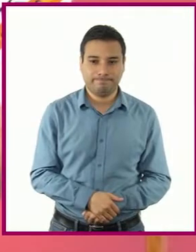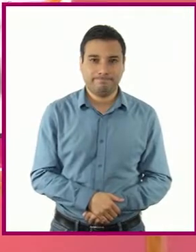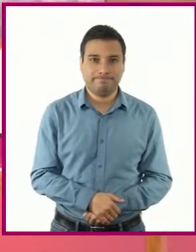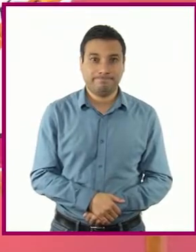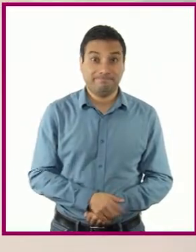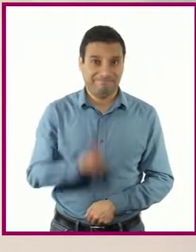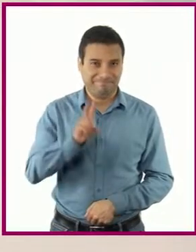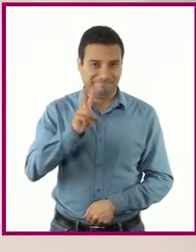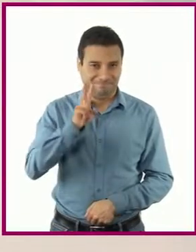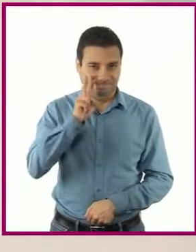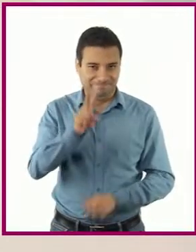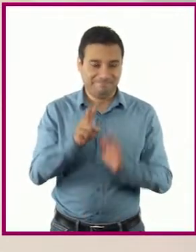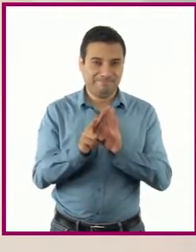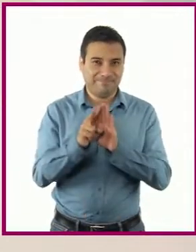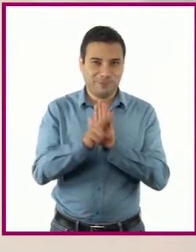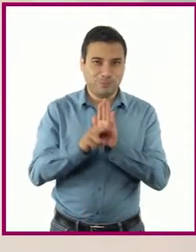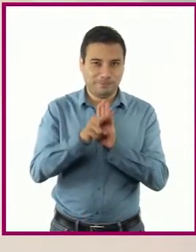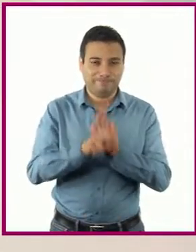¡Corre video!